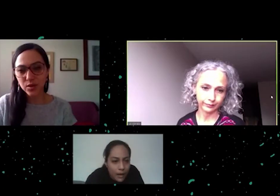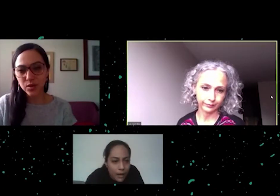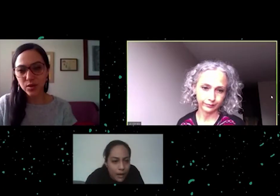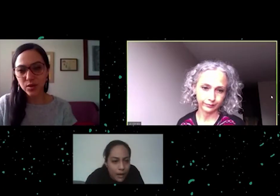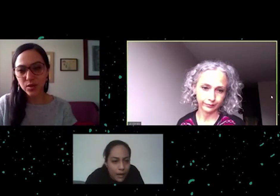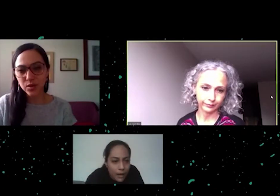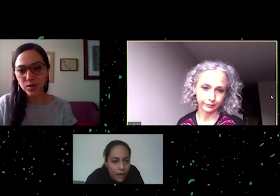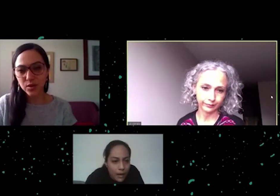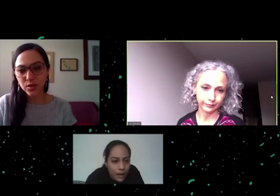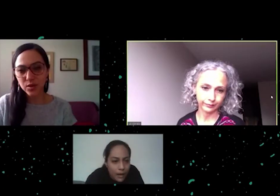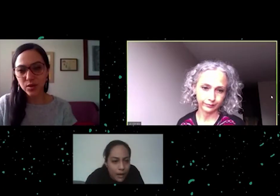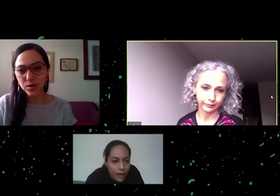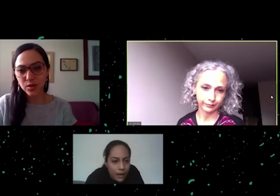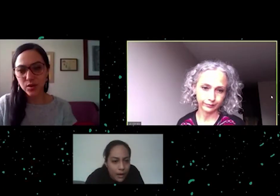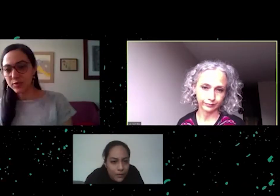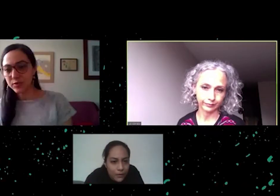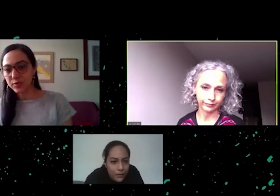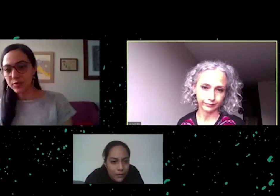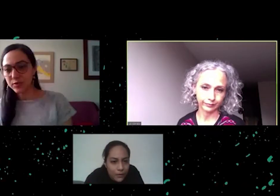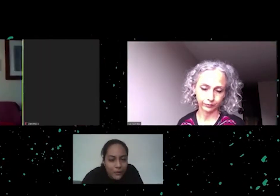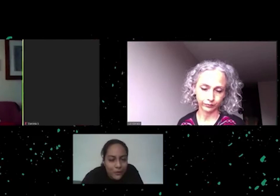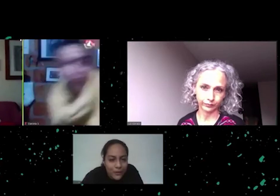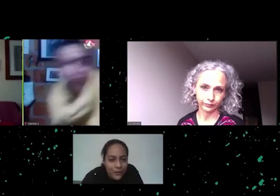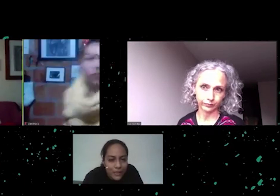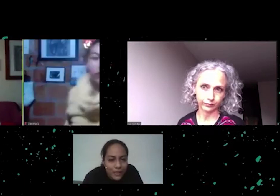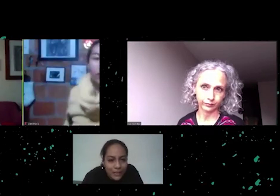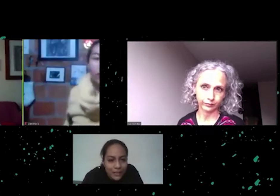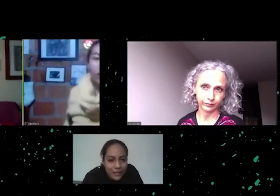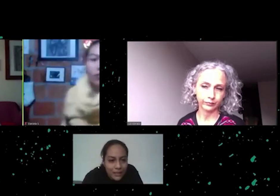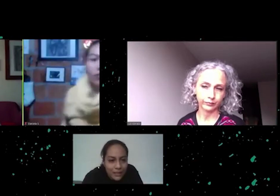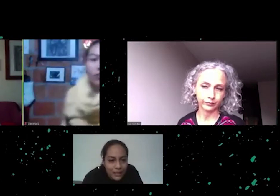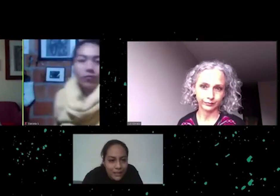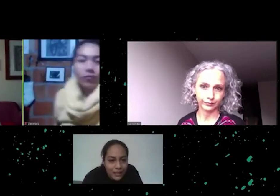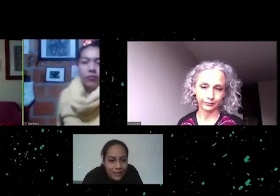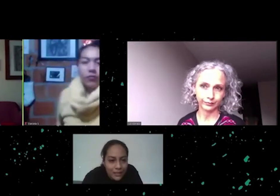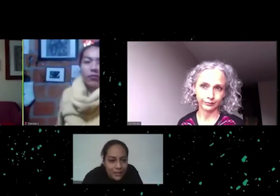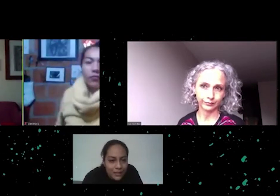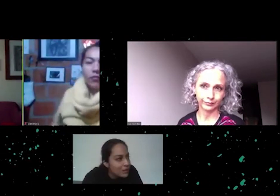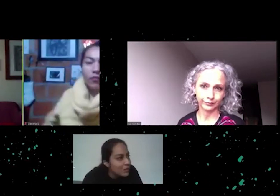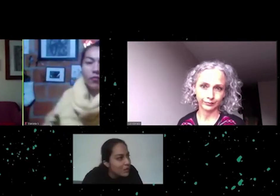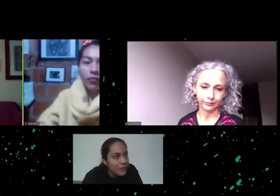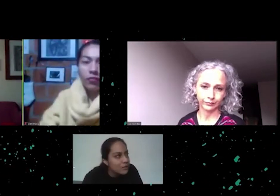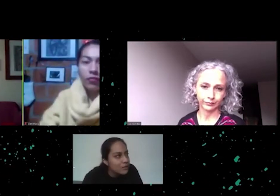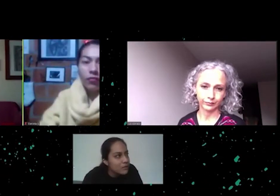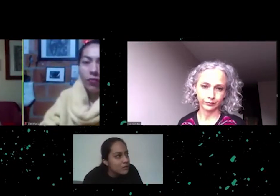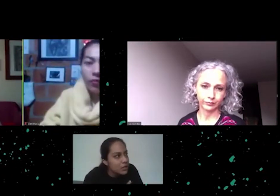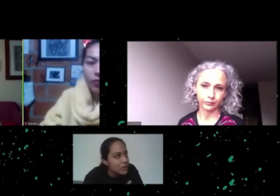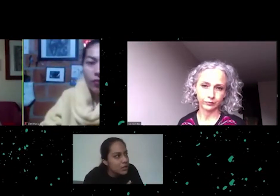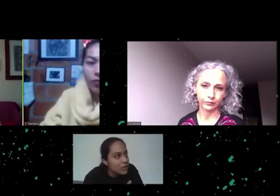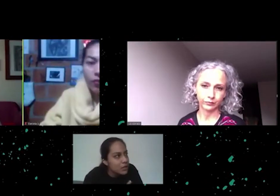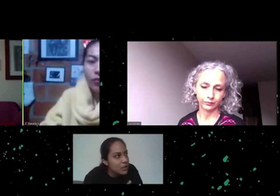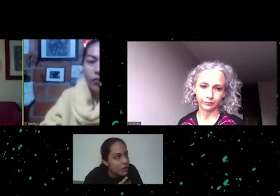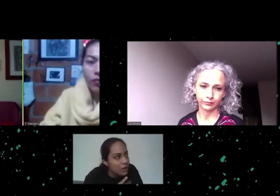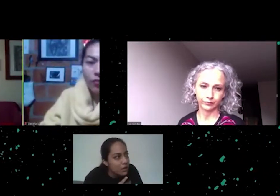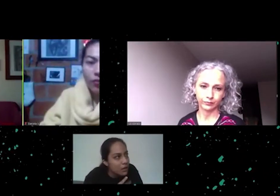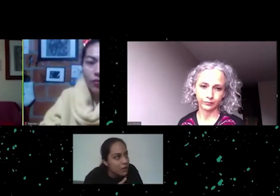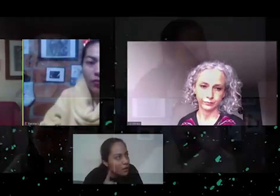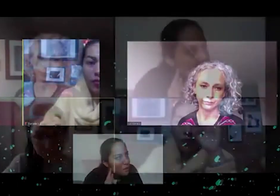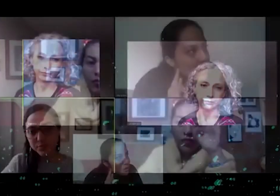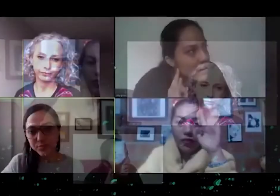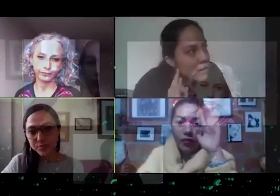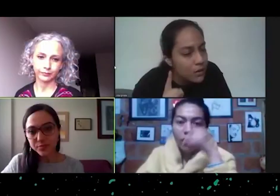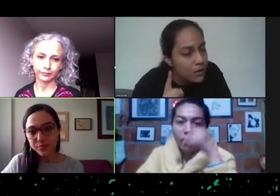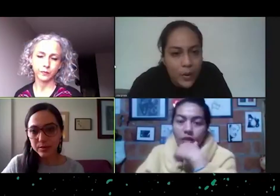damos por finalizada la ponencia. Gracias también al público que nos acompañó. Y aprovecho pues